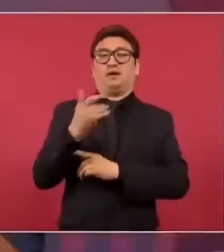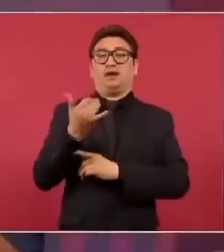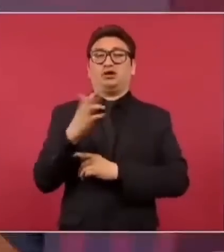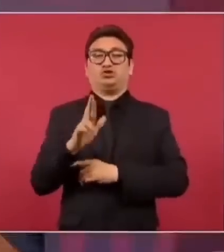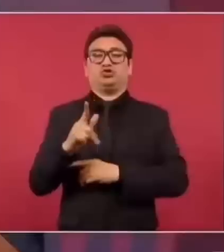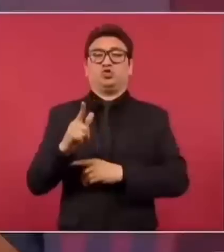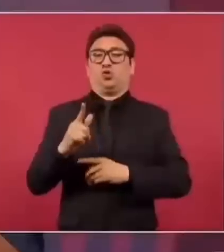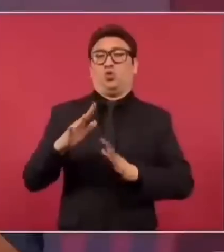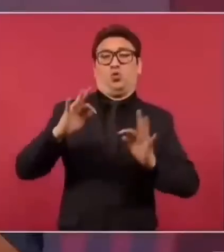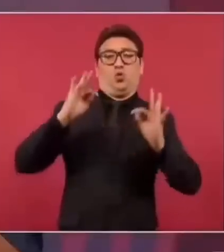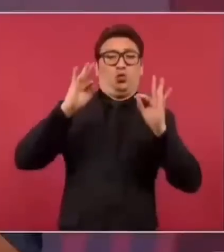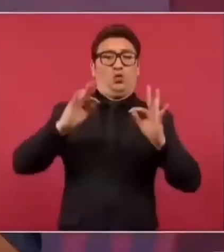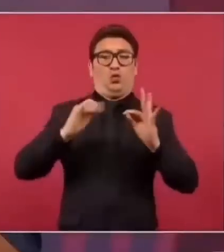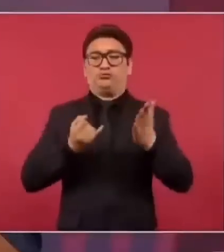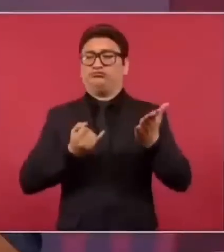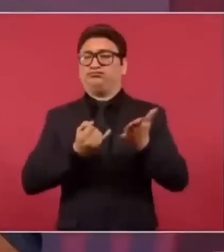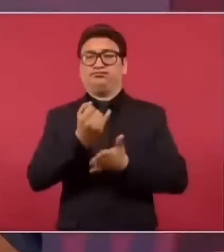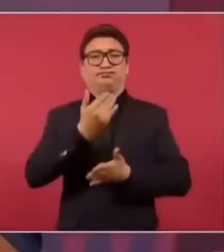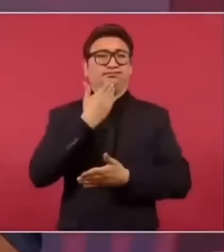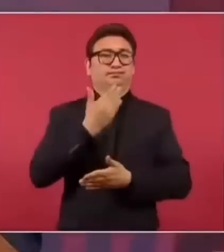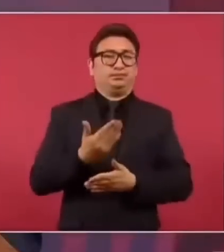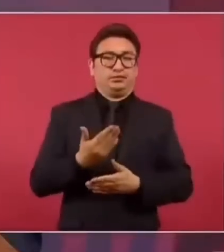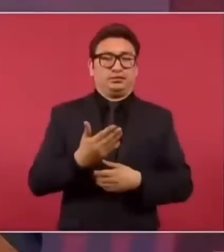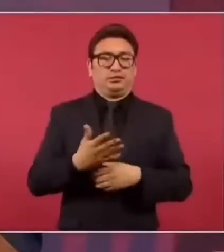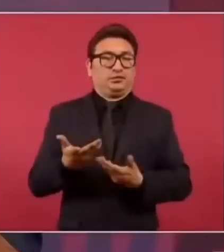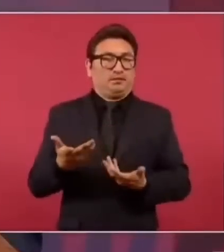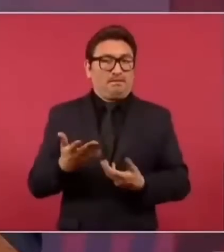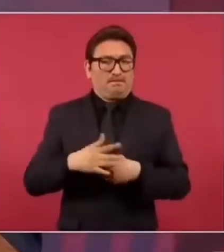Qué buena decisión, ¿no? Porque